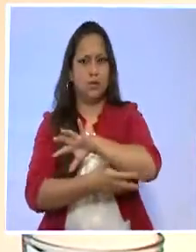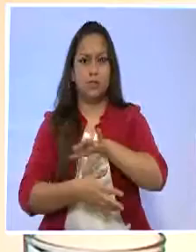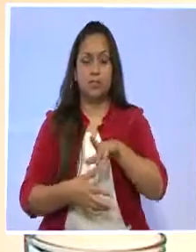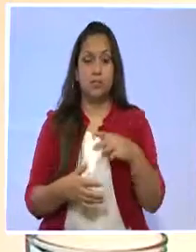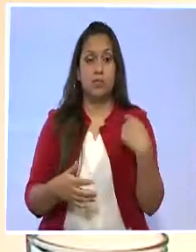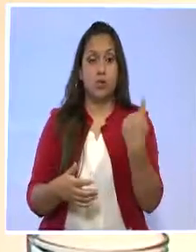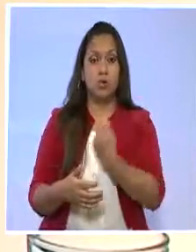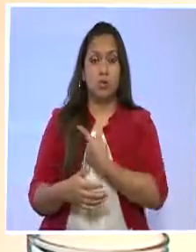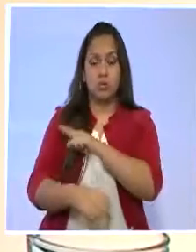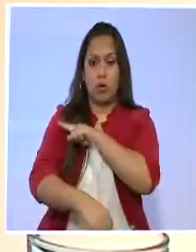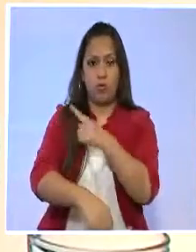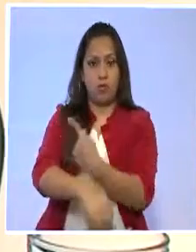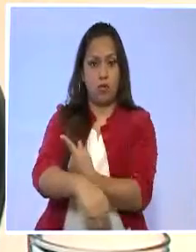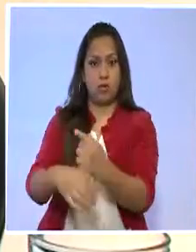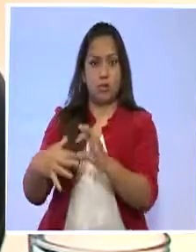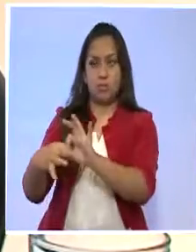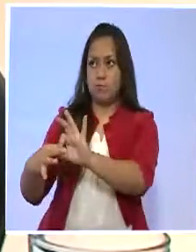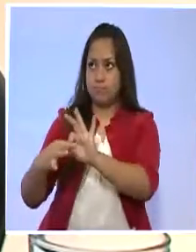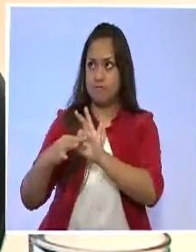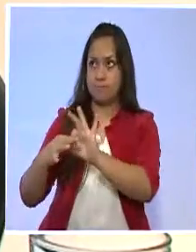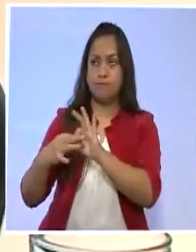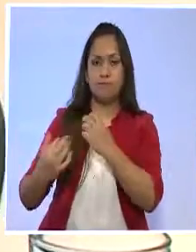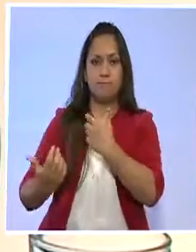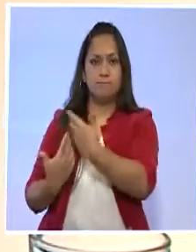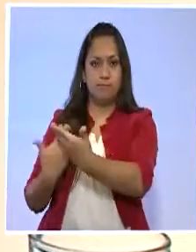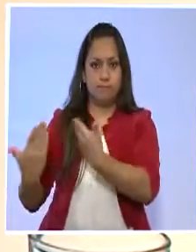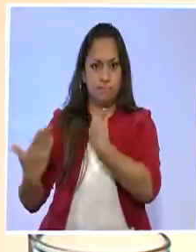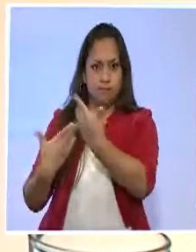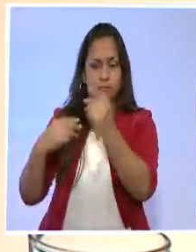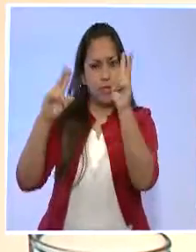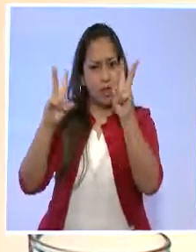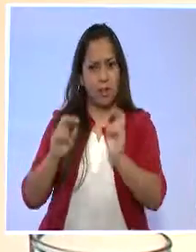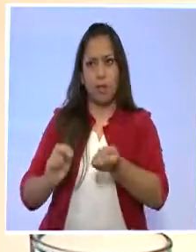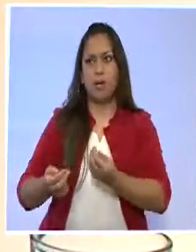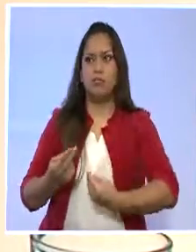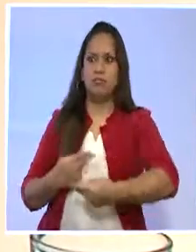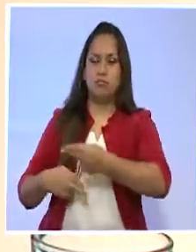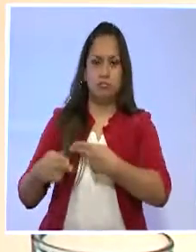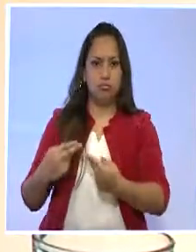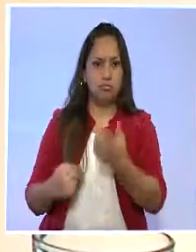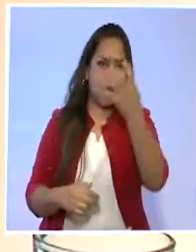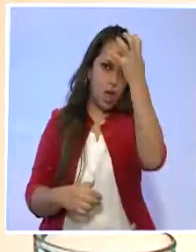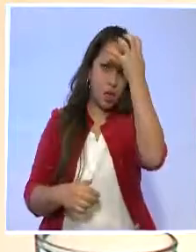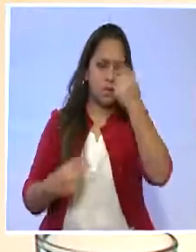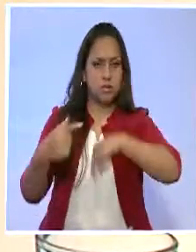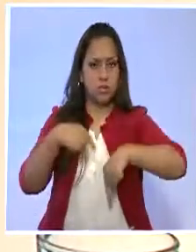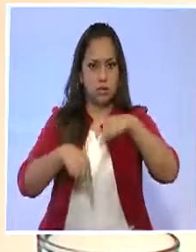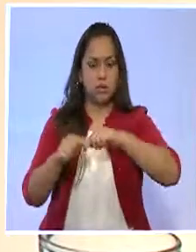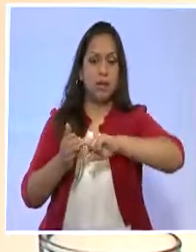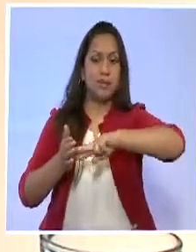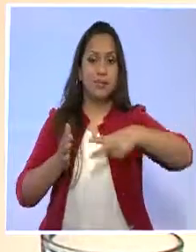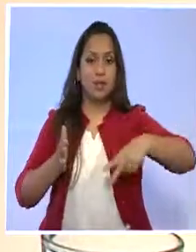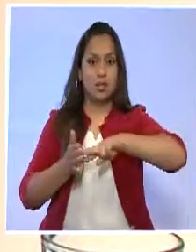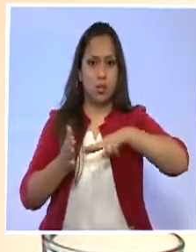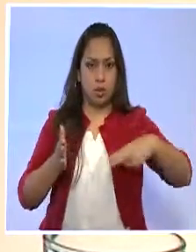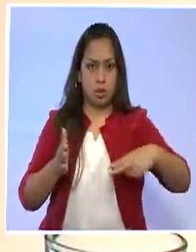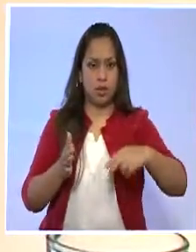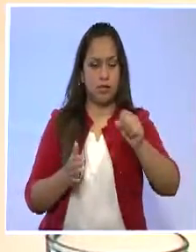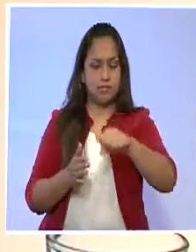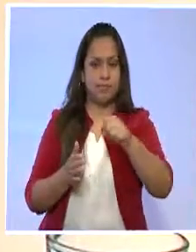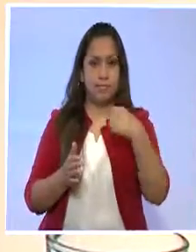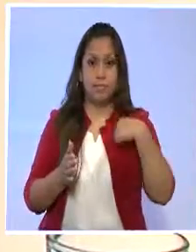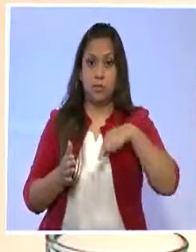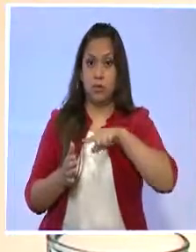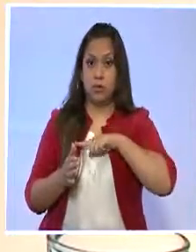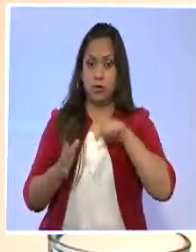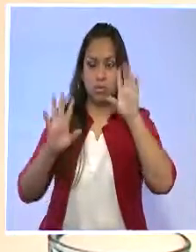internacionales y la cooperación especialmente en ámbitos comerciales en ámbitos de educación ciencia y tecnología a los que les hemos dado principal énfasis